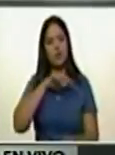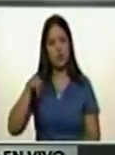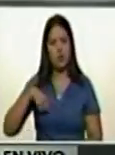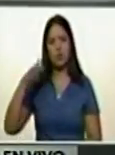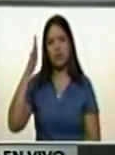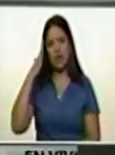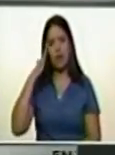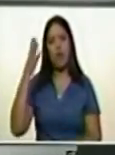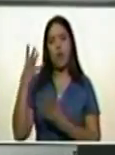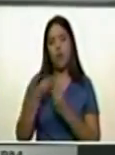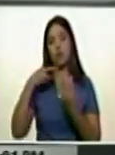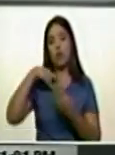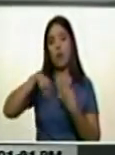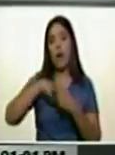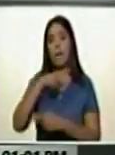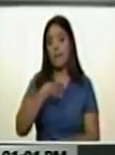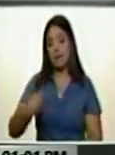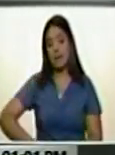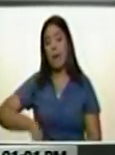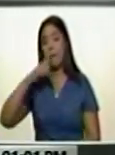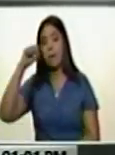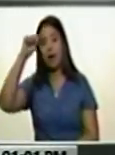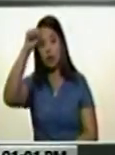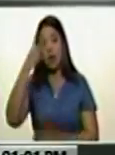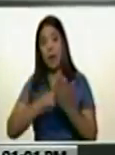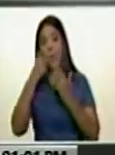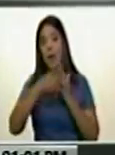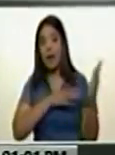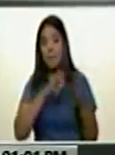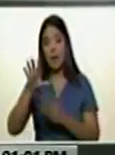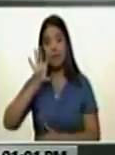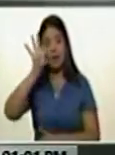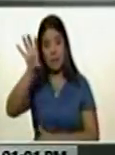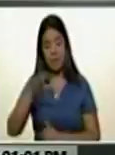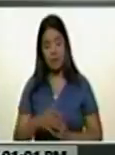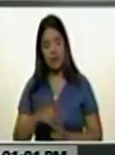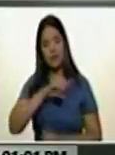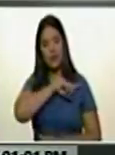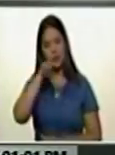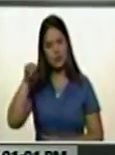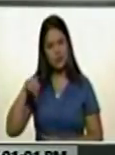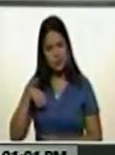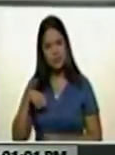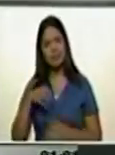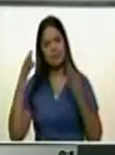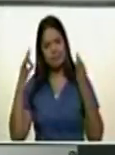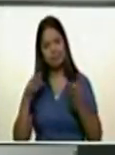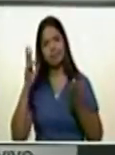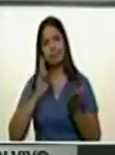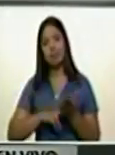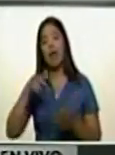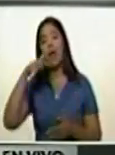con la revolución, con el presidente Nicolás Maduro, con el plan de la patria, nosotros vamos a garantizar que el pueblo tenga...